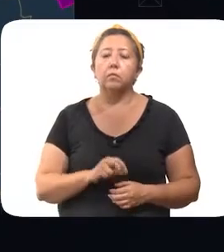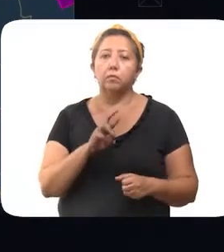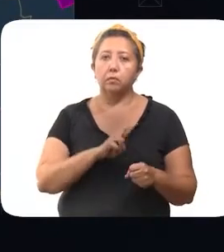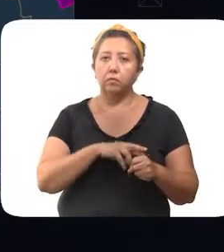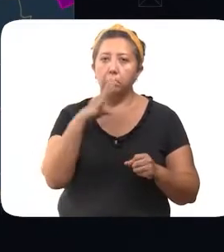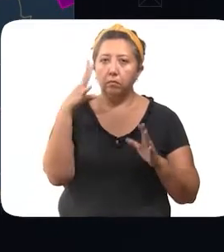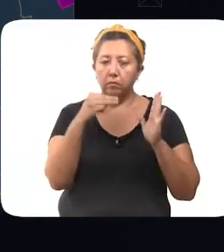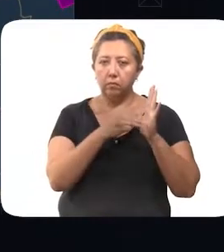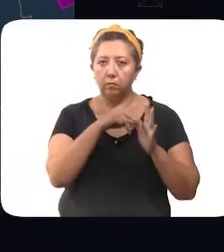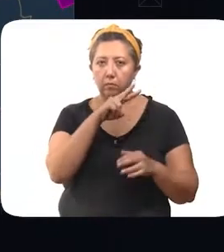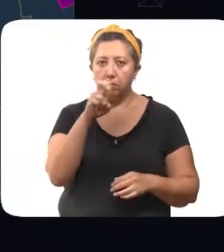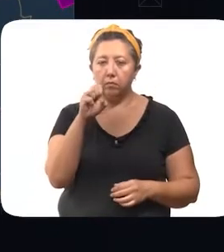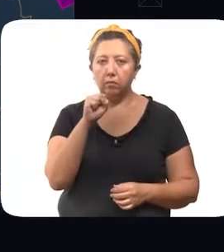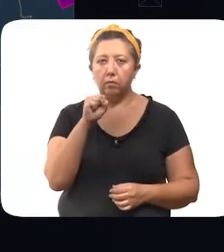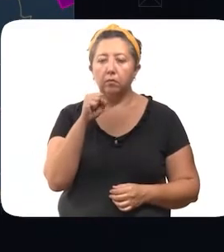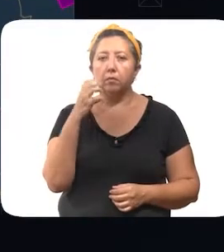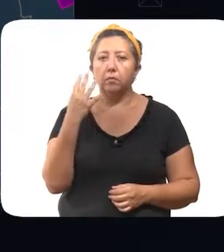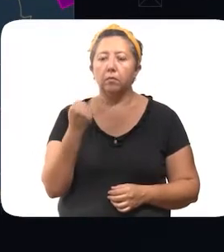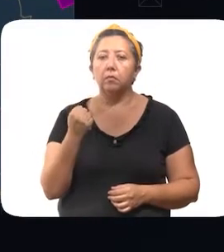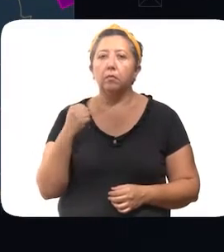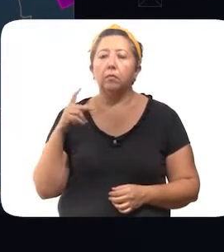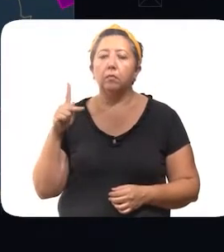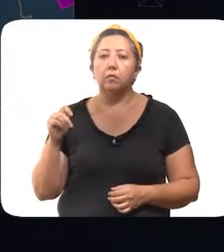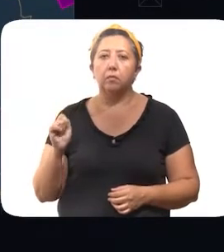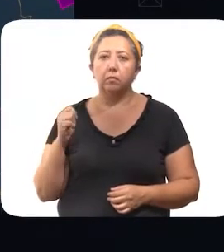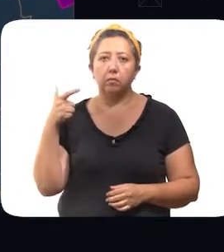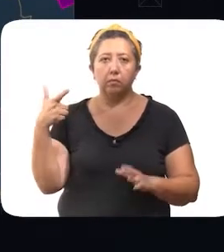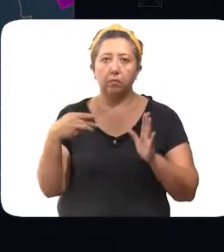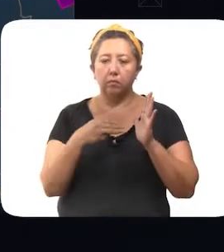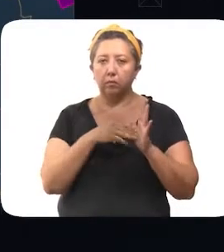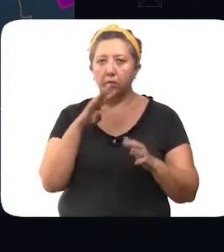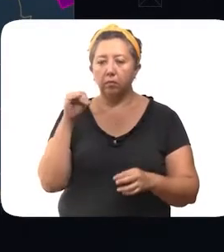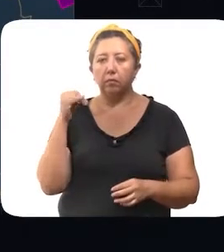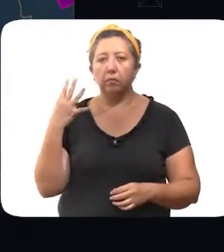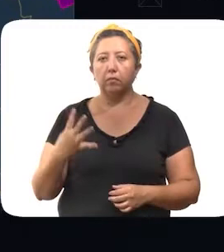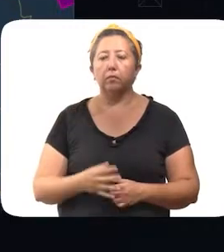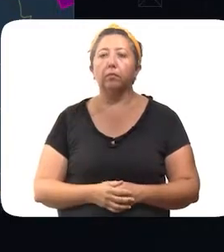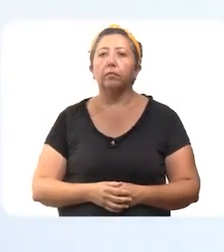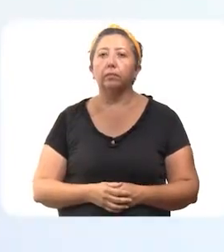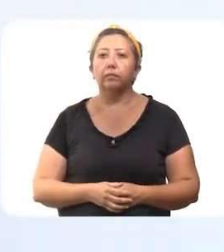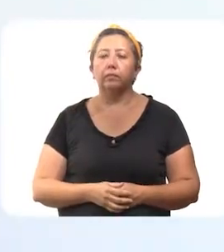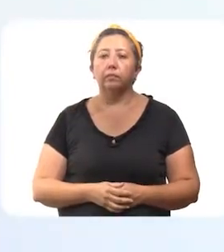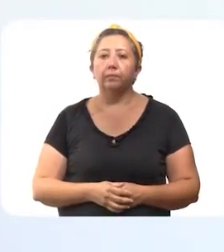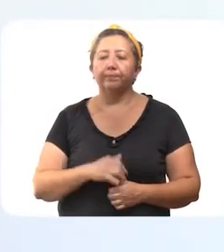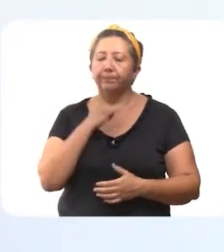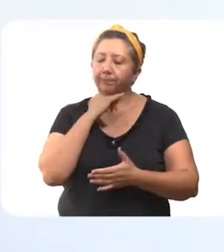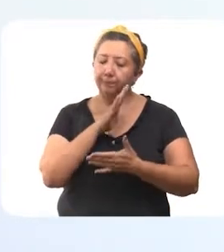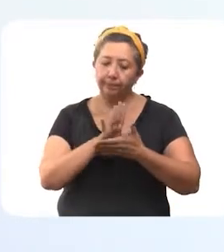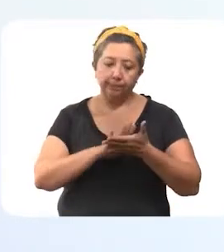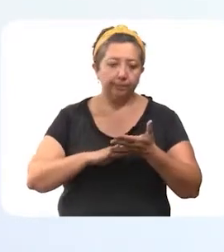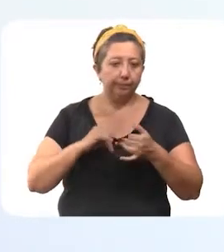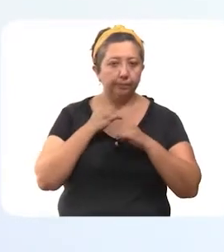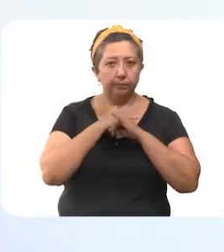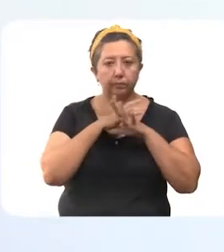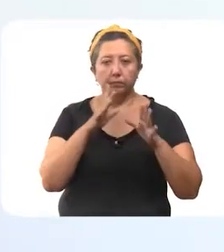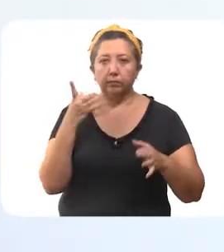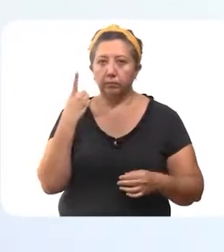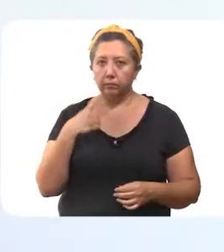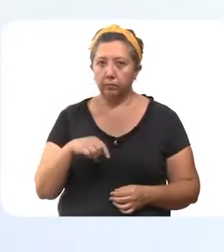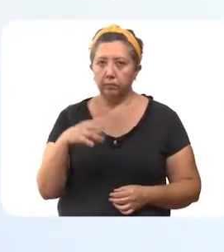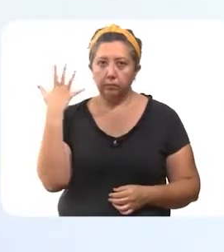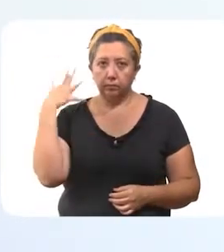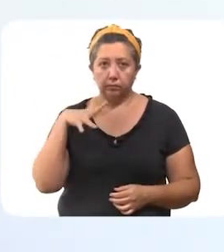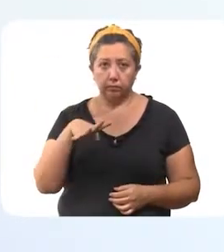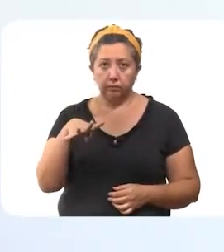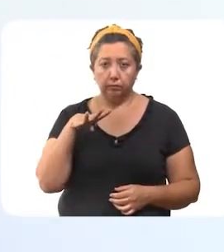sur 4.269 y en la zona poniente 7.094. Lamentablemente en este parte médico informamos